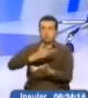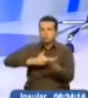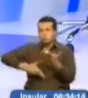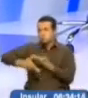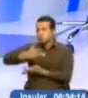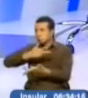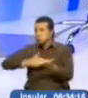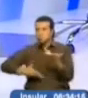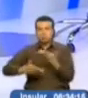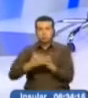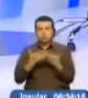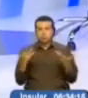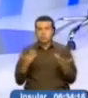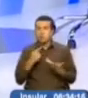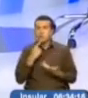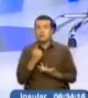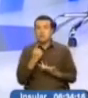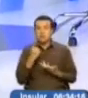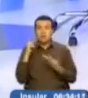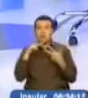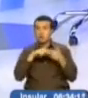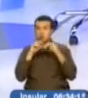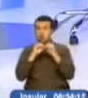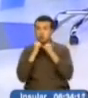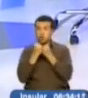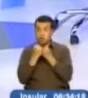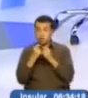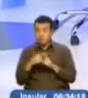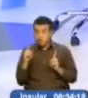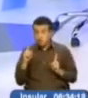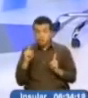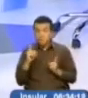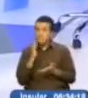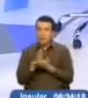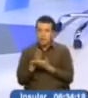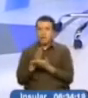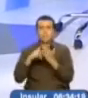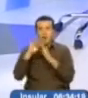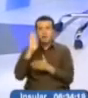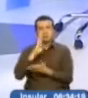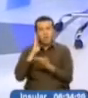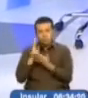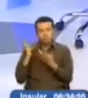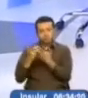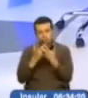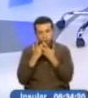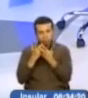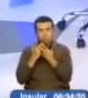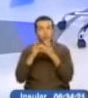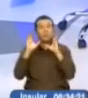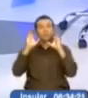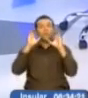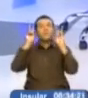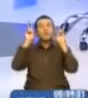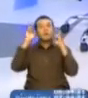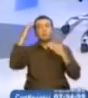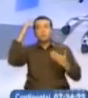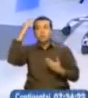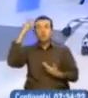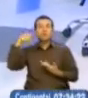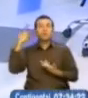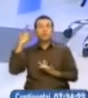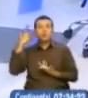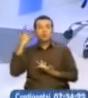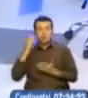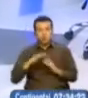esta sociedad que destruye la posibilidad de un vínculo social diferente. Y pensar la política, lo que decíamos hace un momento, la política como la posibilidad